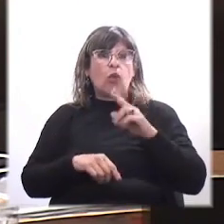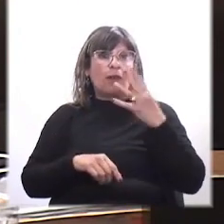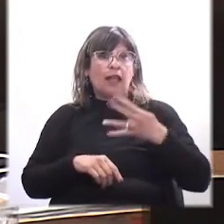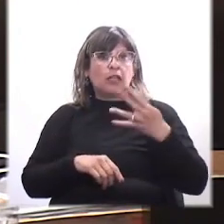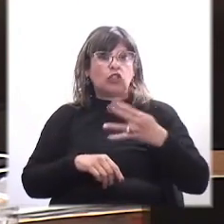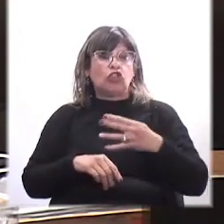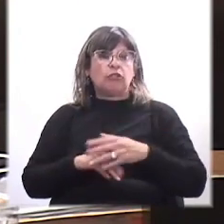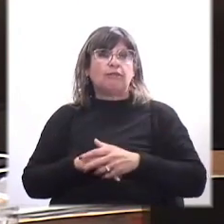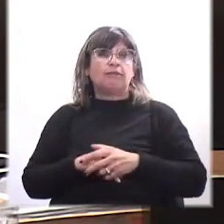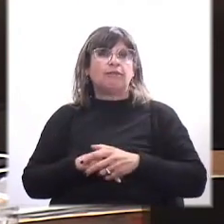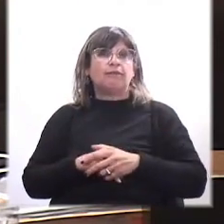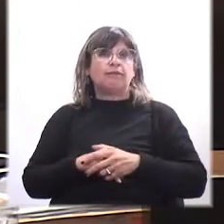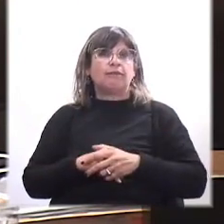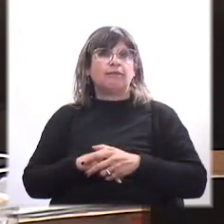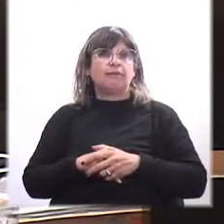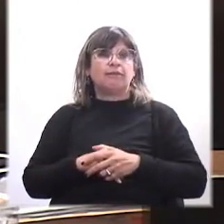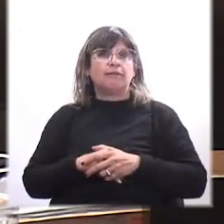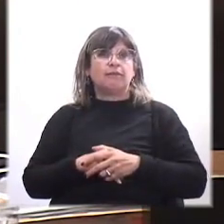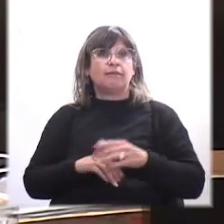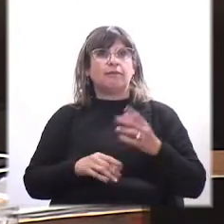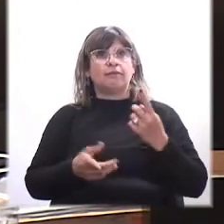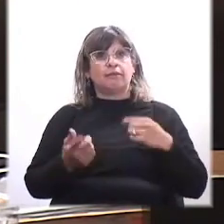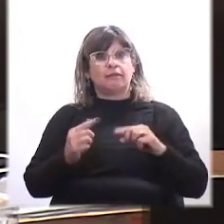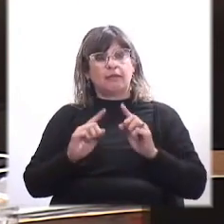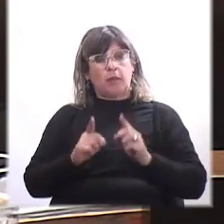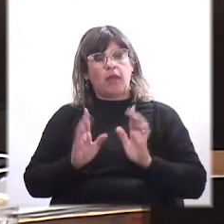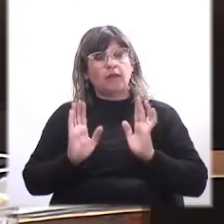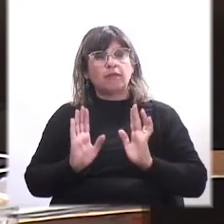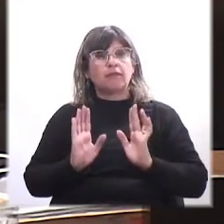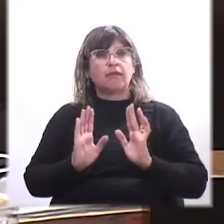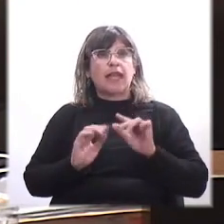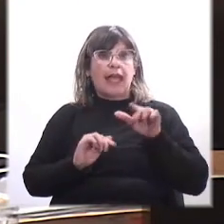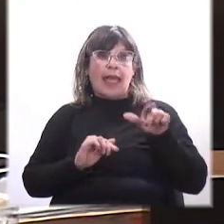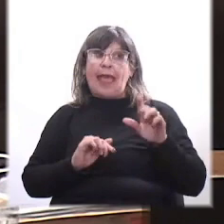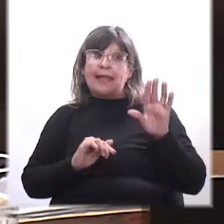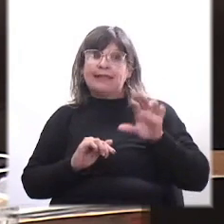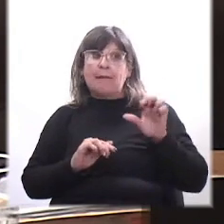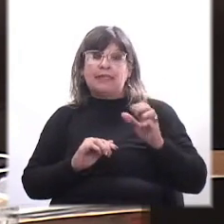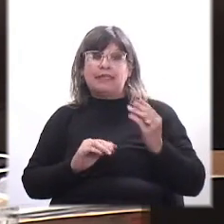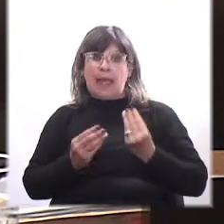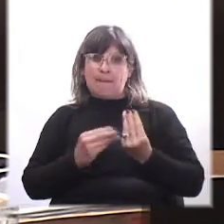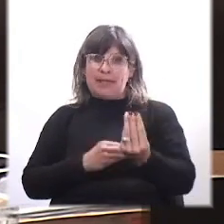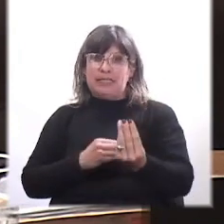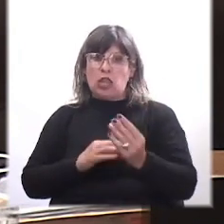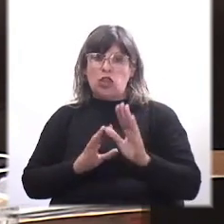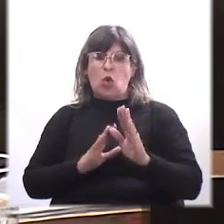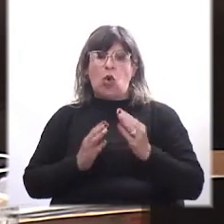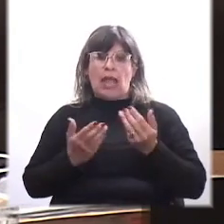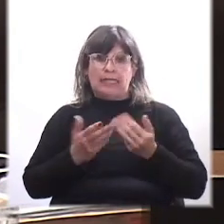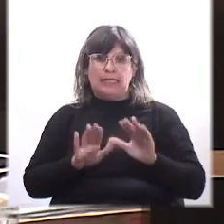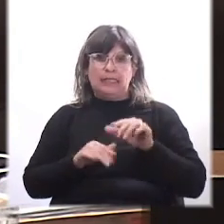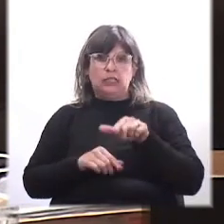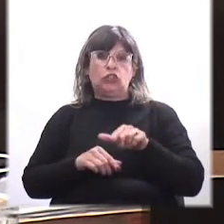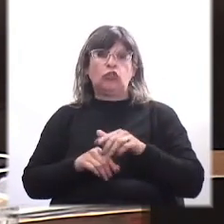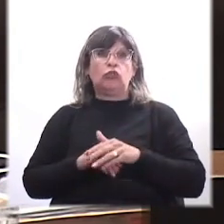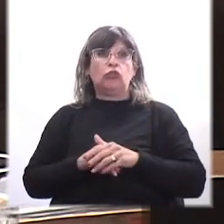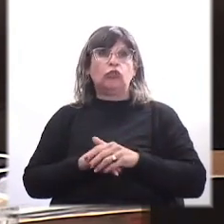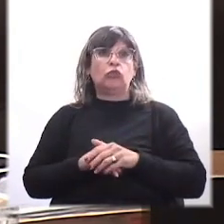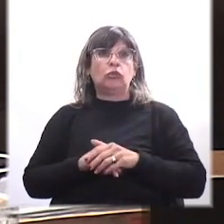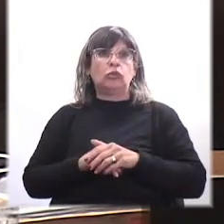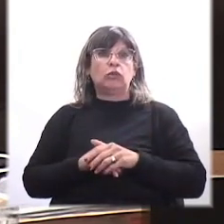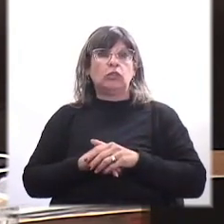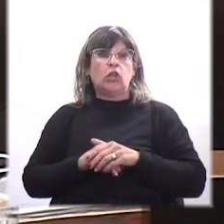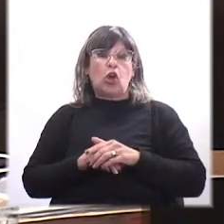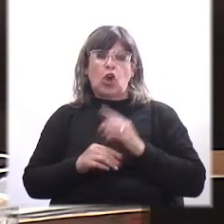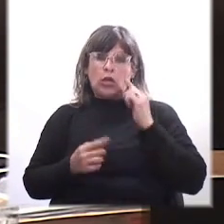2014. De hecho, esta empresa se presentó al inicio con